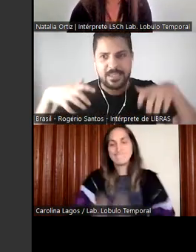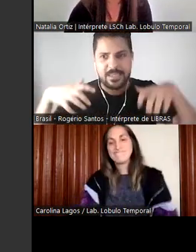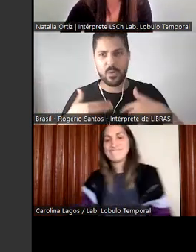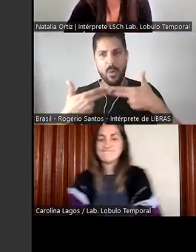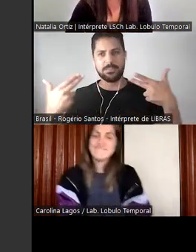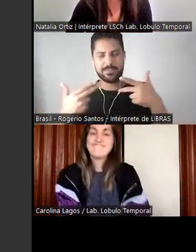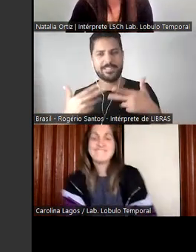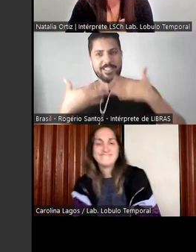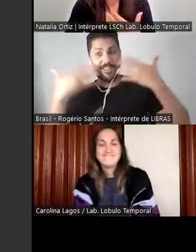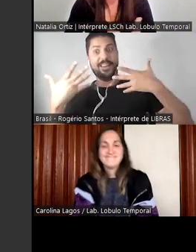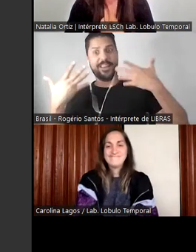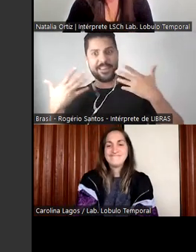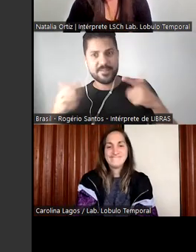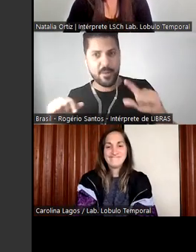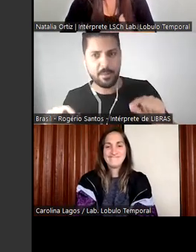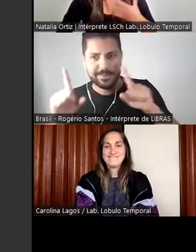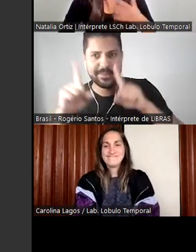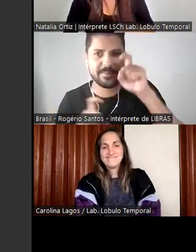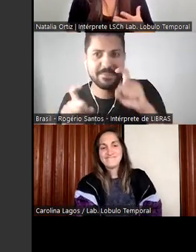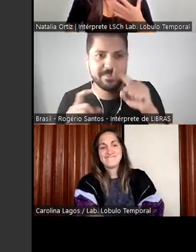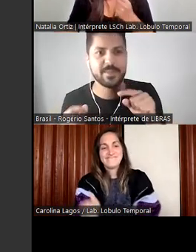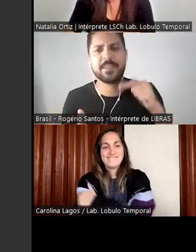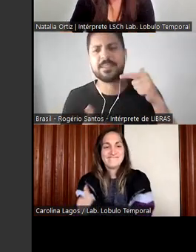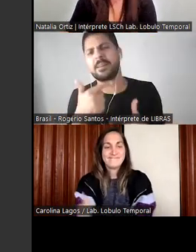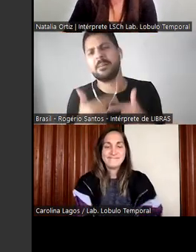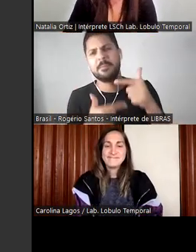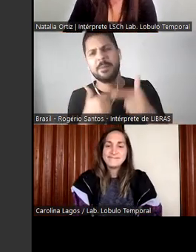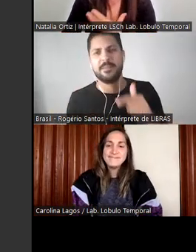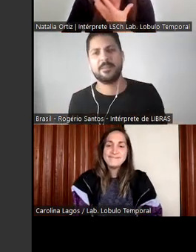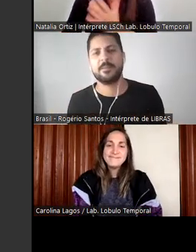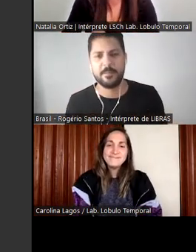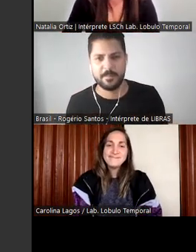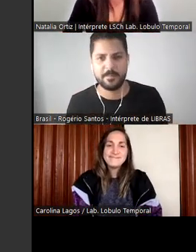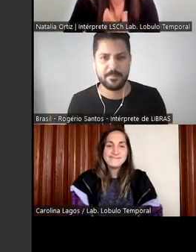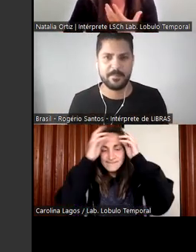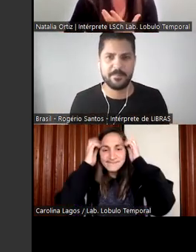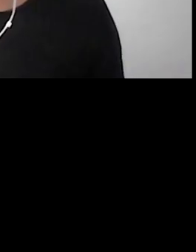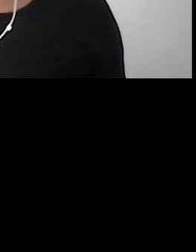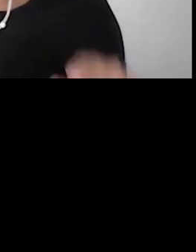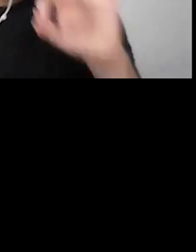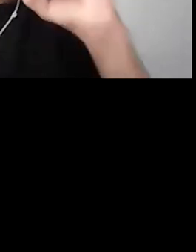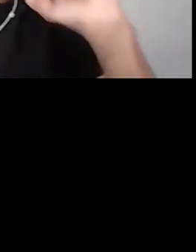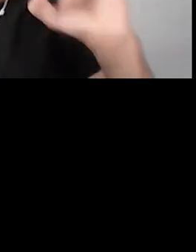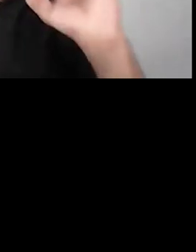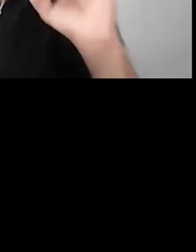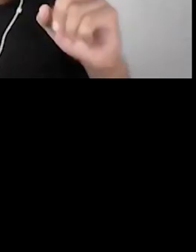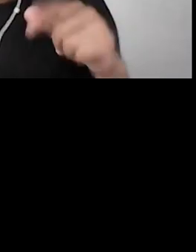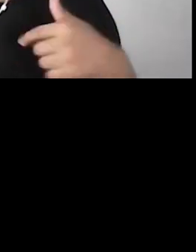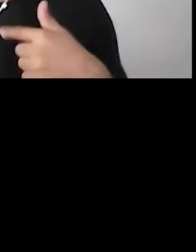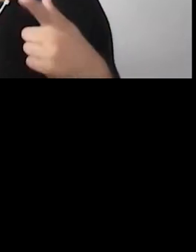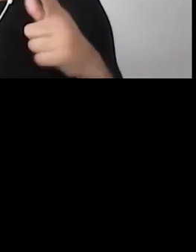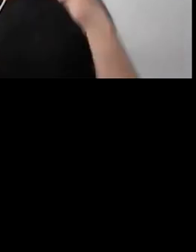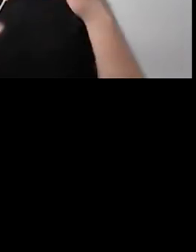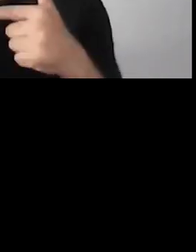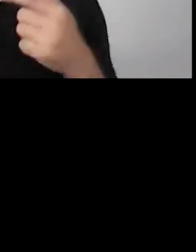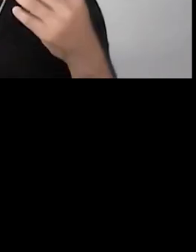el trabajo y agradezco también lo que hicimos, el trabajo, lo que me permitieron estar aquí en el grupo